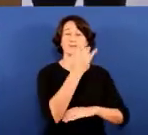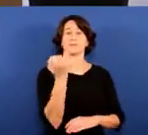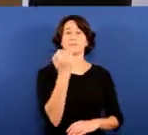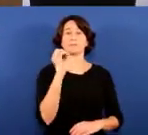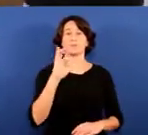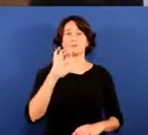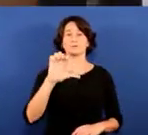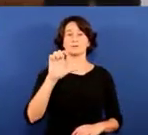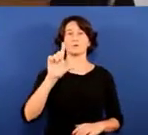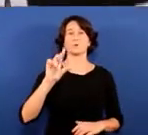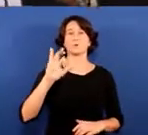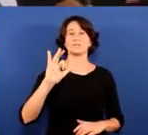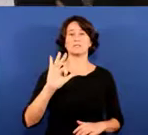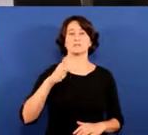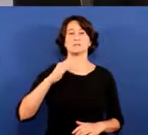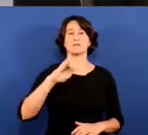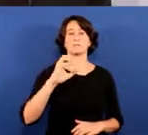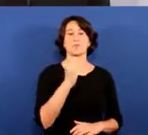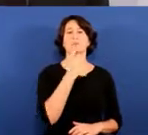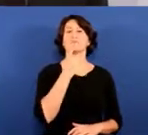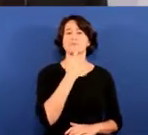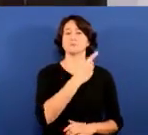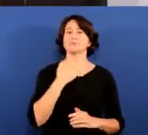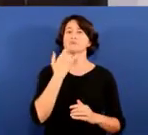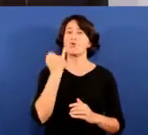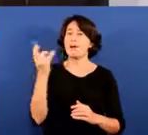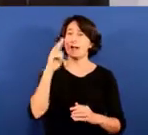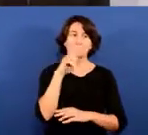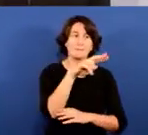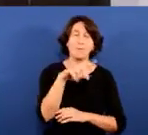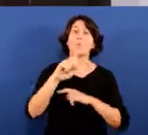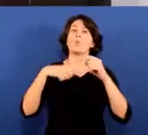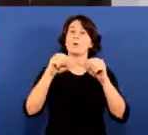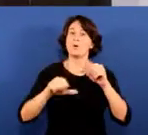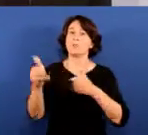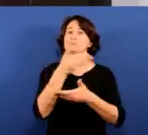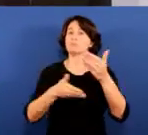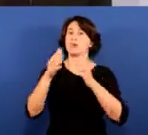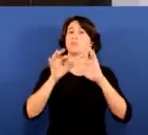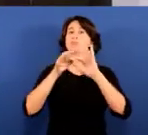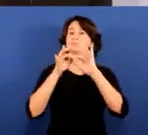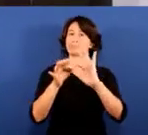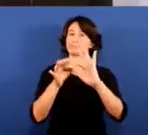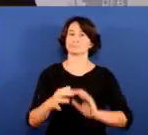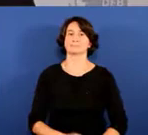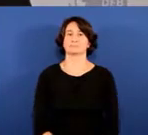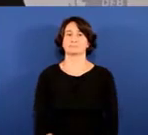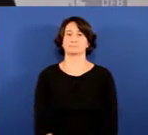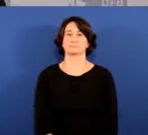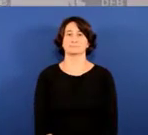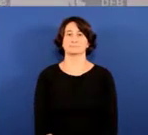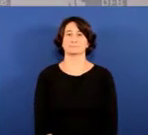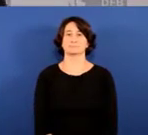su voluntad de que esta visita sirva para tender puentes y establecer lazos de una colaboración a futuro en